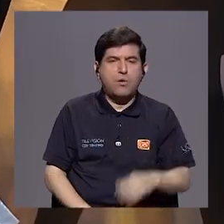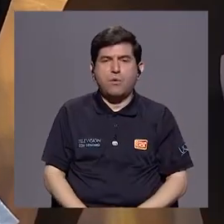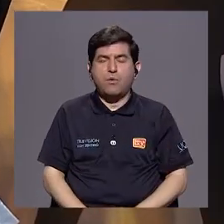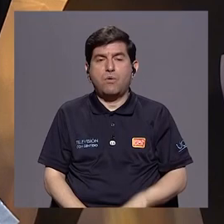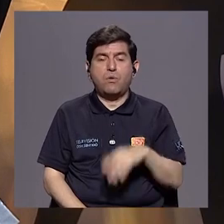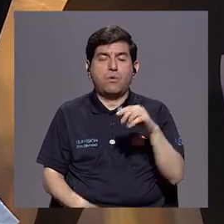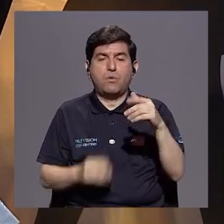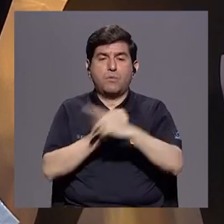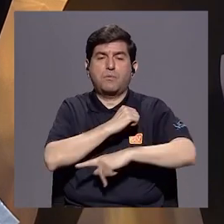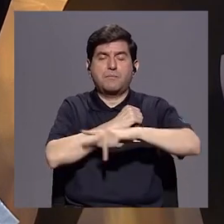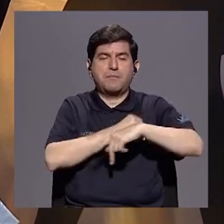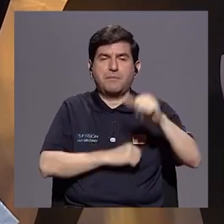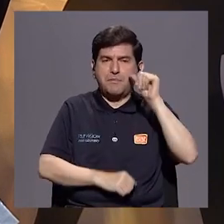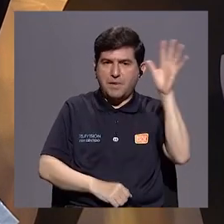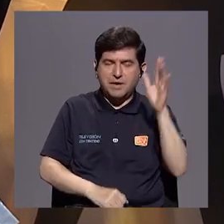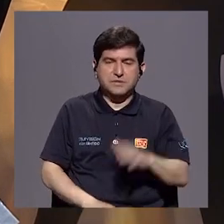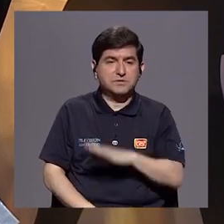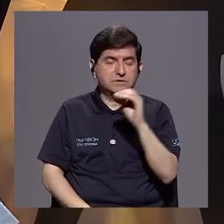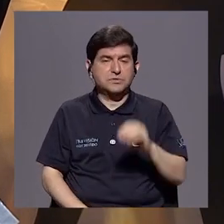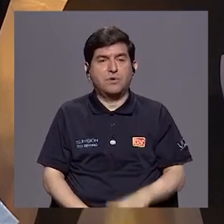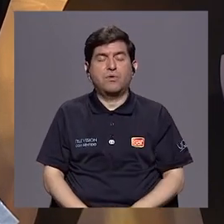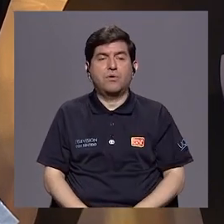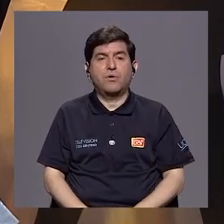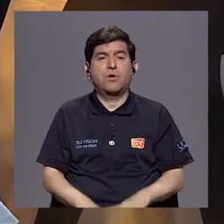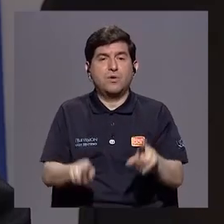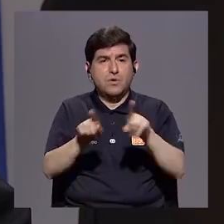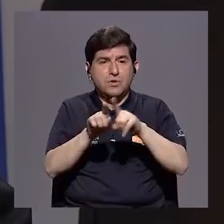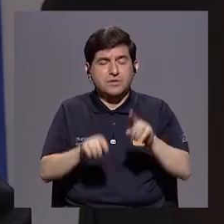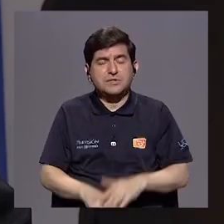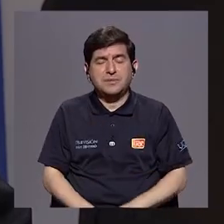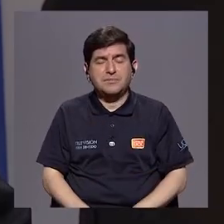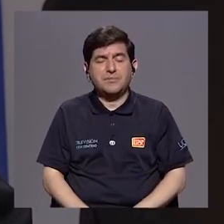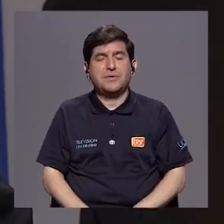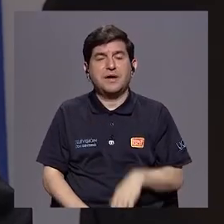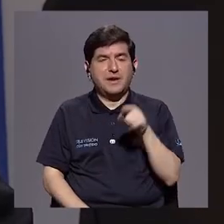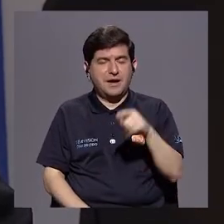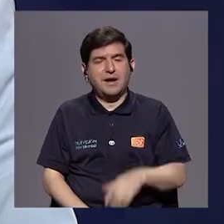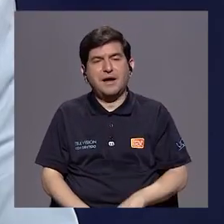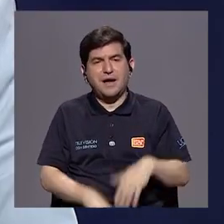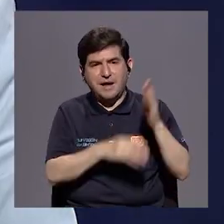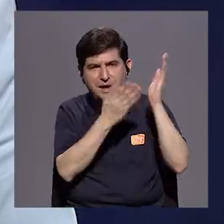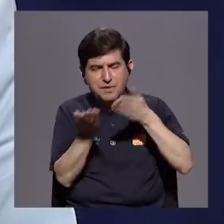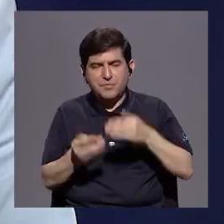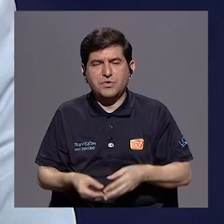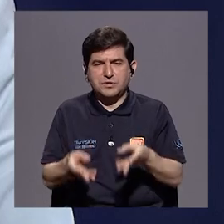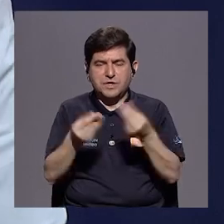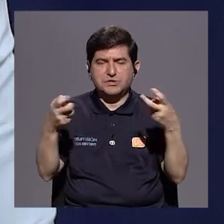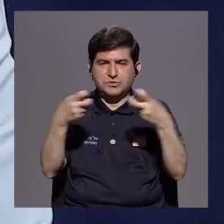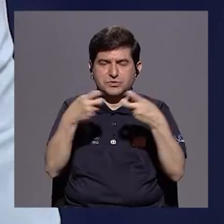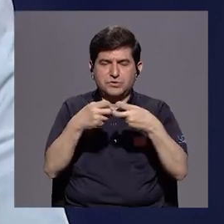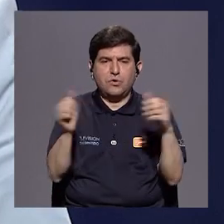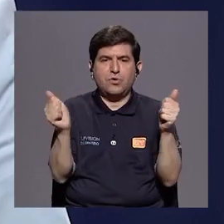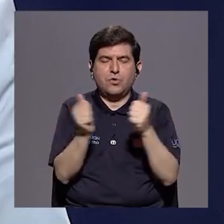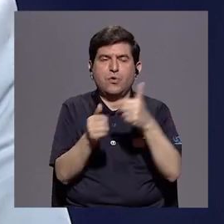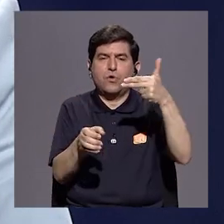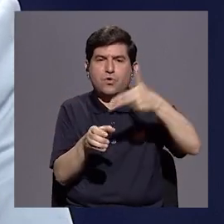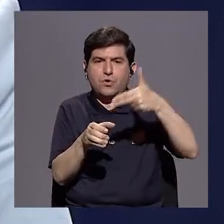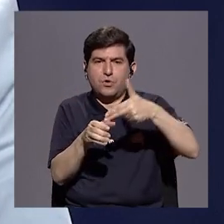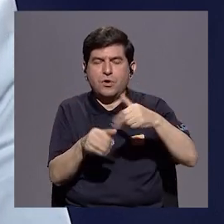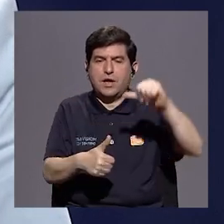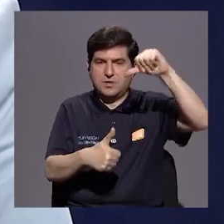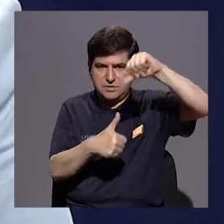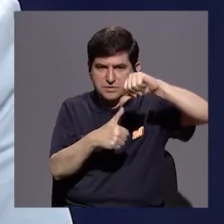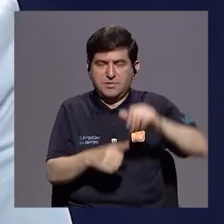en los países de asia la importación de generación eléctrica que también eso es un poco como una doble